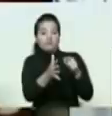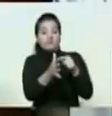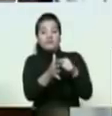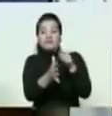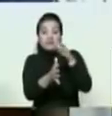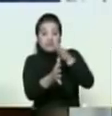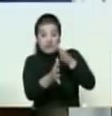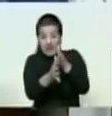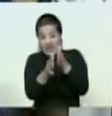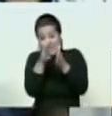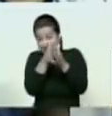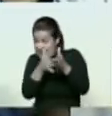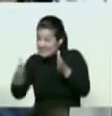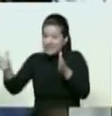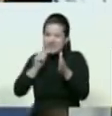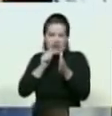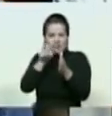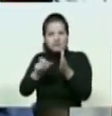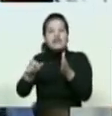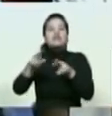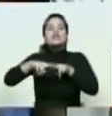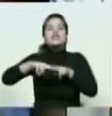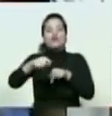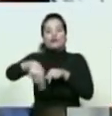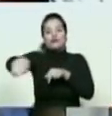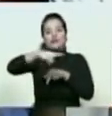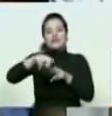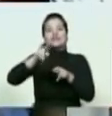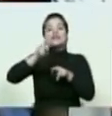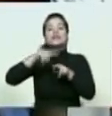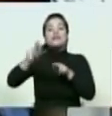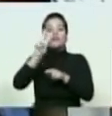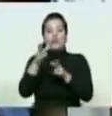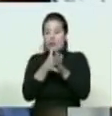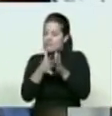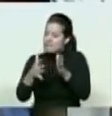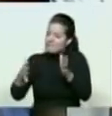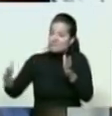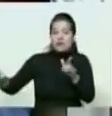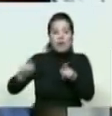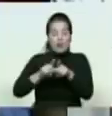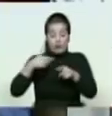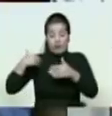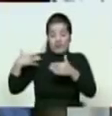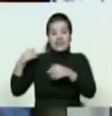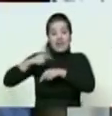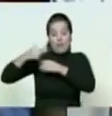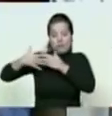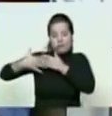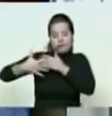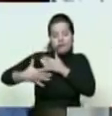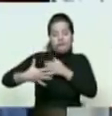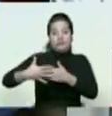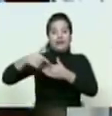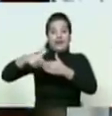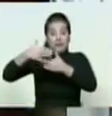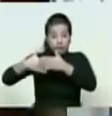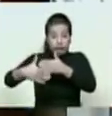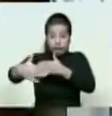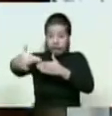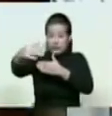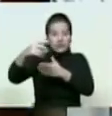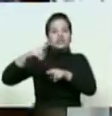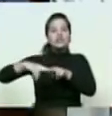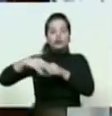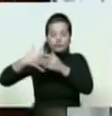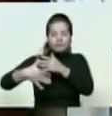un gigantesco follaje el que nos dirá que hemos tenido la verdadera victoria. En todo